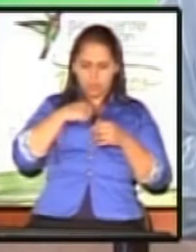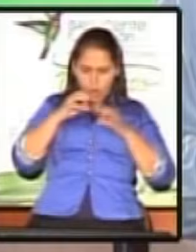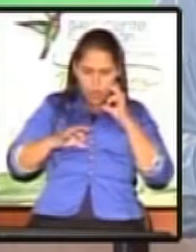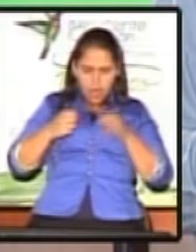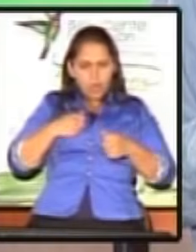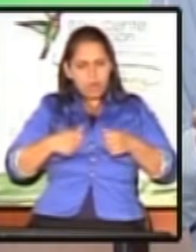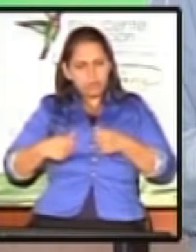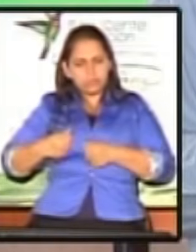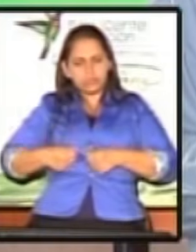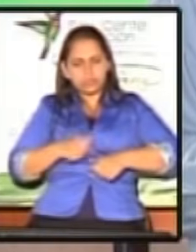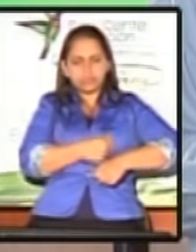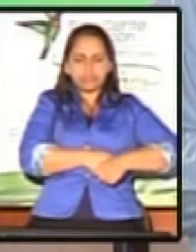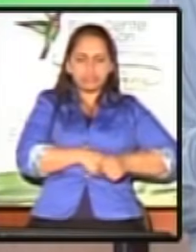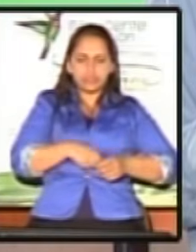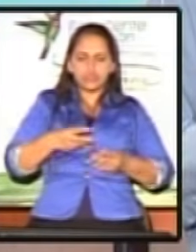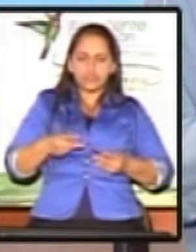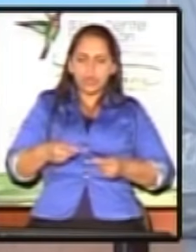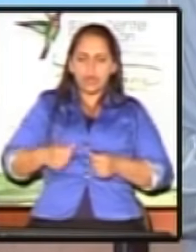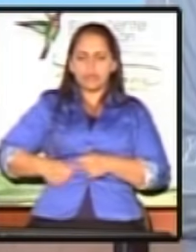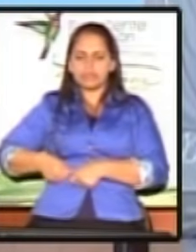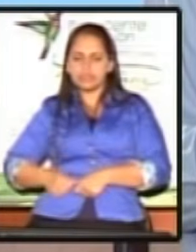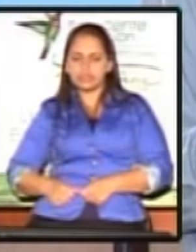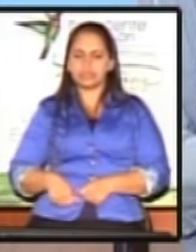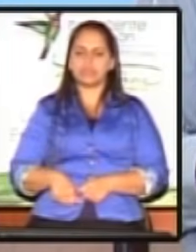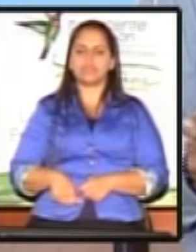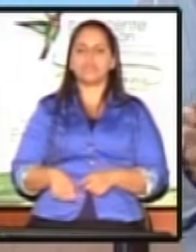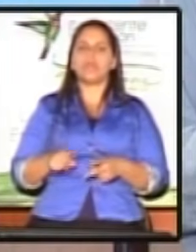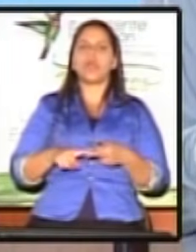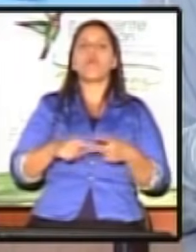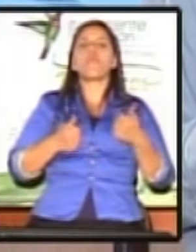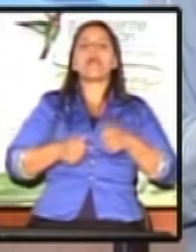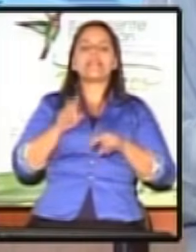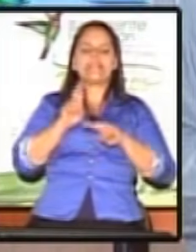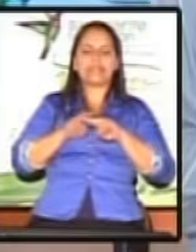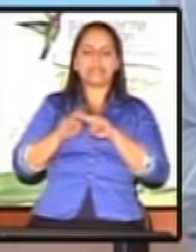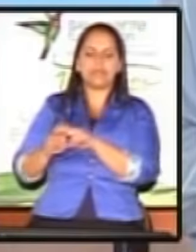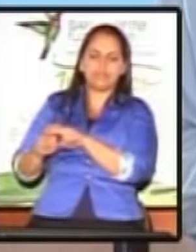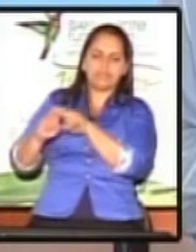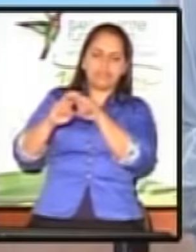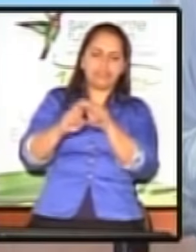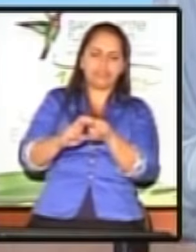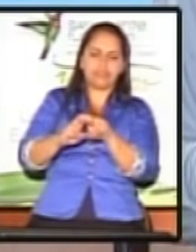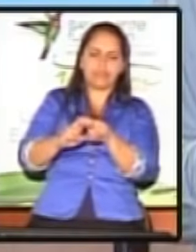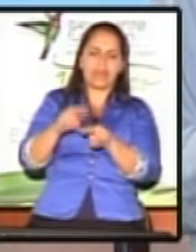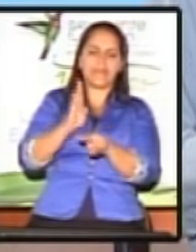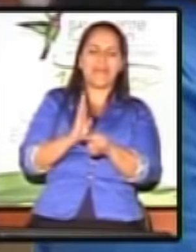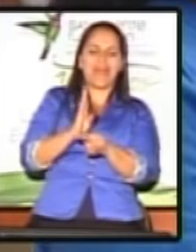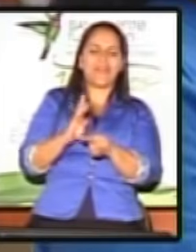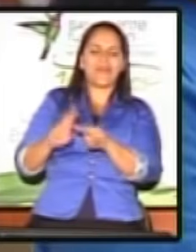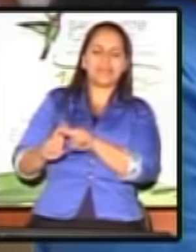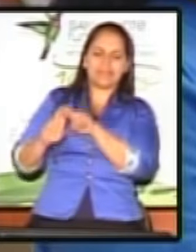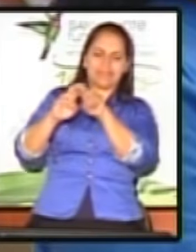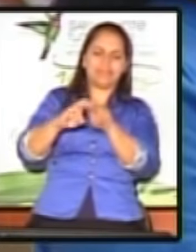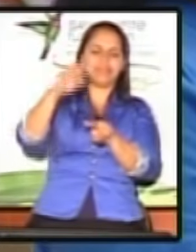y entonces se baña, pero entonces con una silla plástica en el baño para evitar caídas